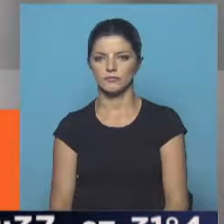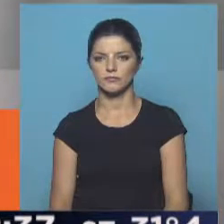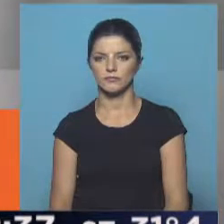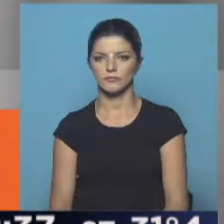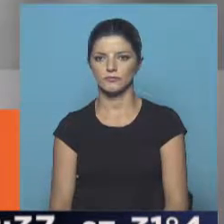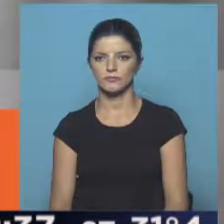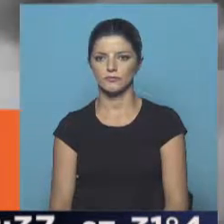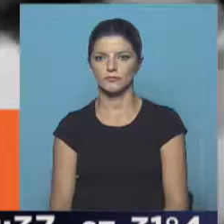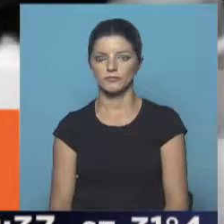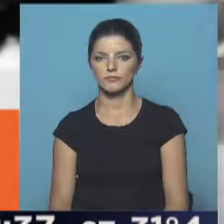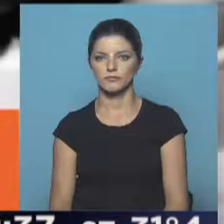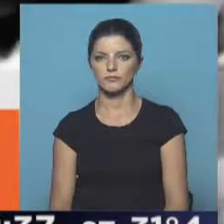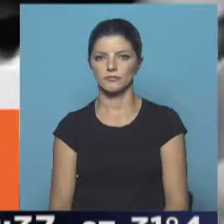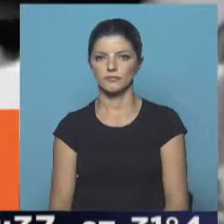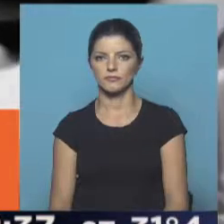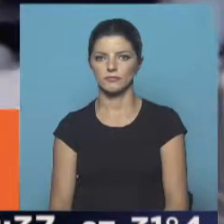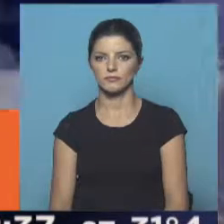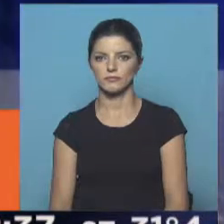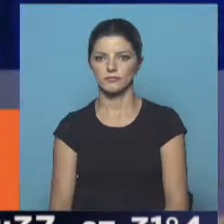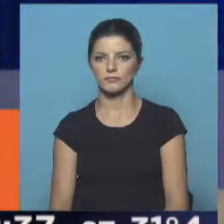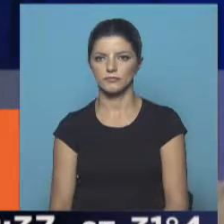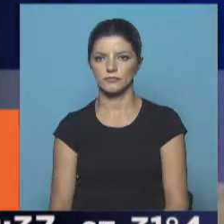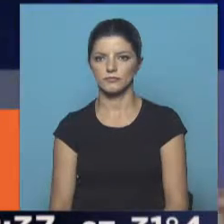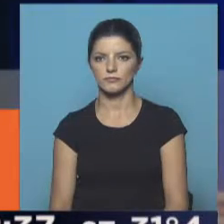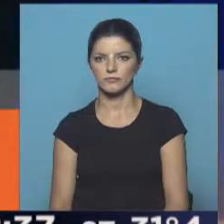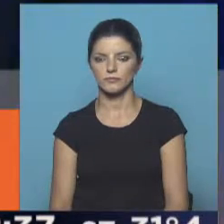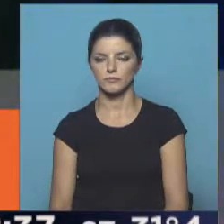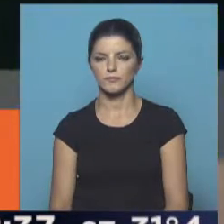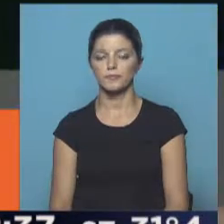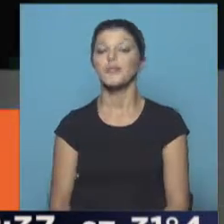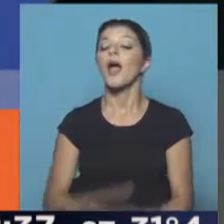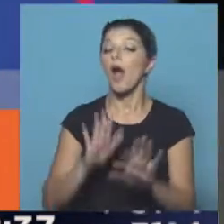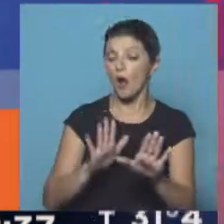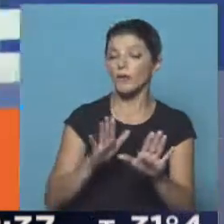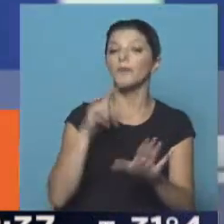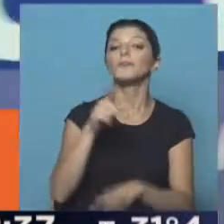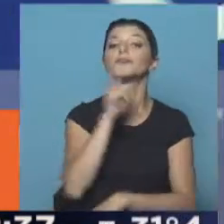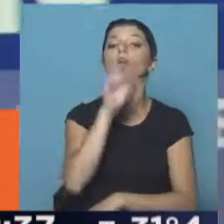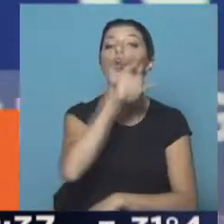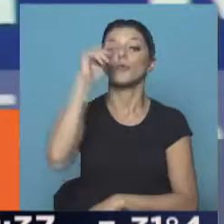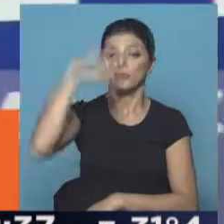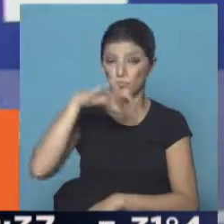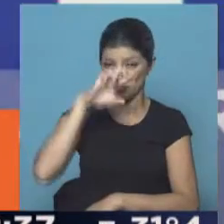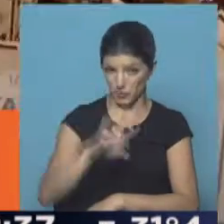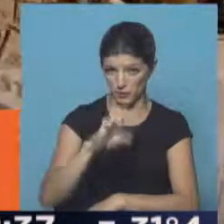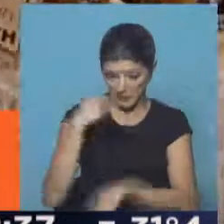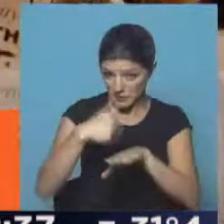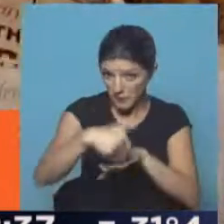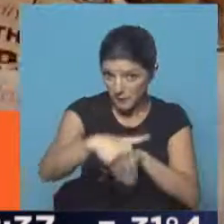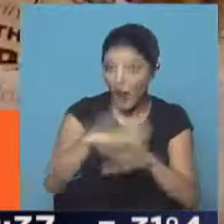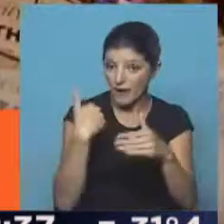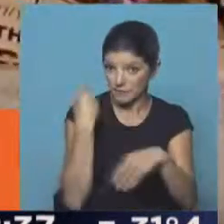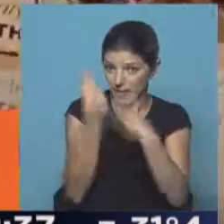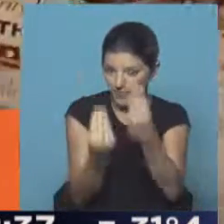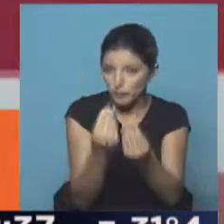Donald was born in Queens to Fred and Marianne Trump. La trayectoria que dejó a Donald Trump a un paso de la Casa Blanca